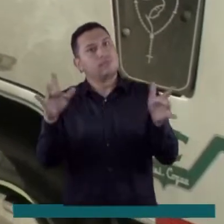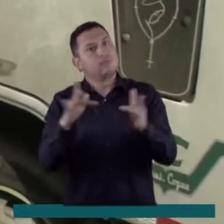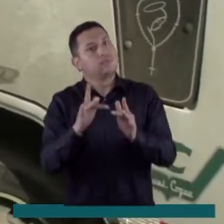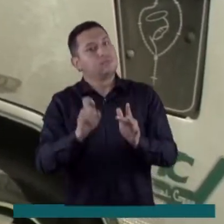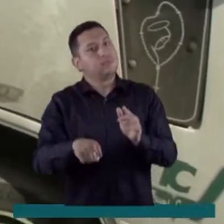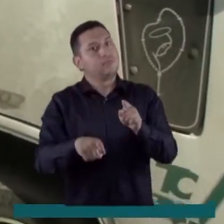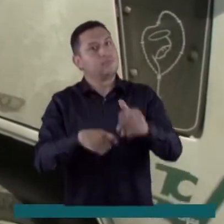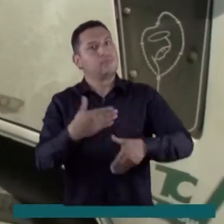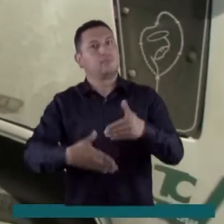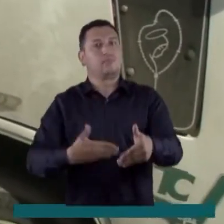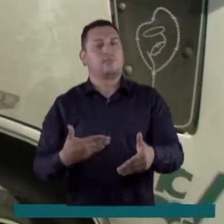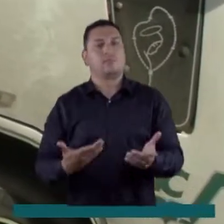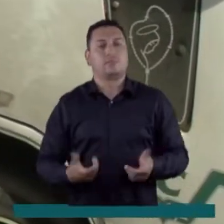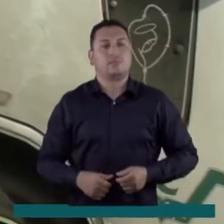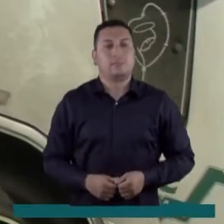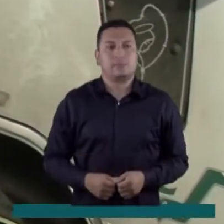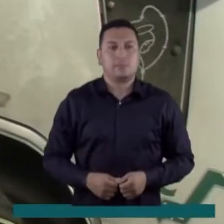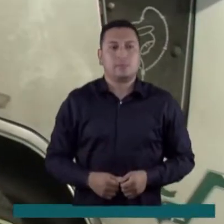correcta.